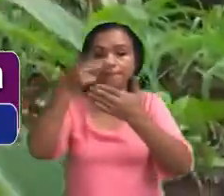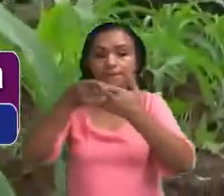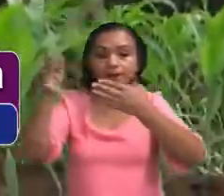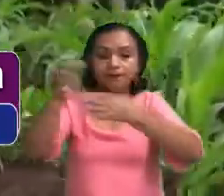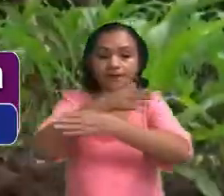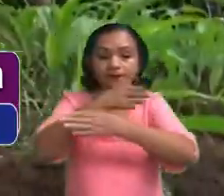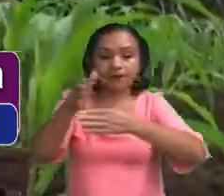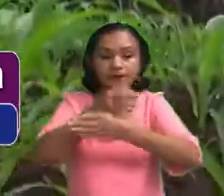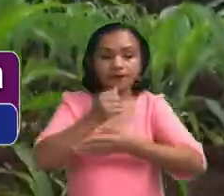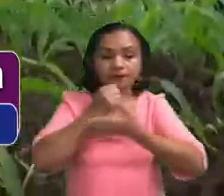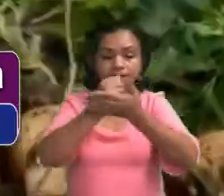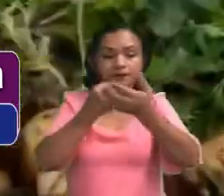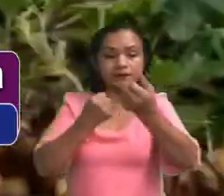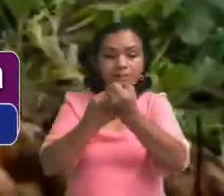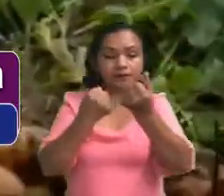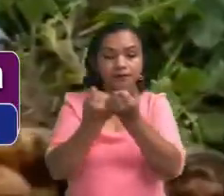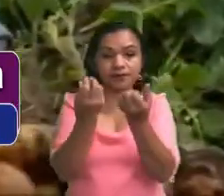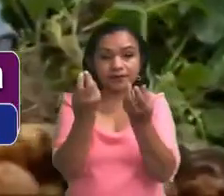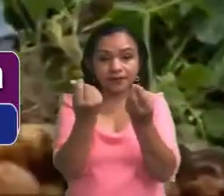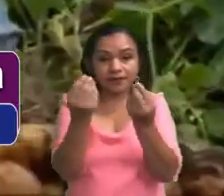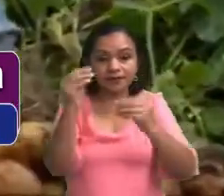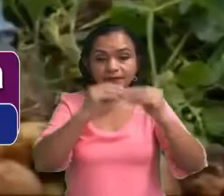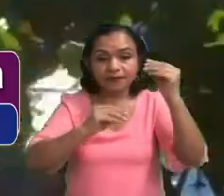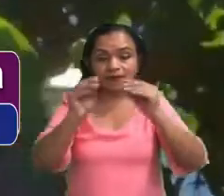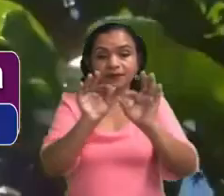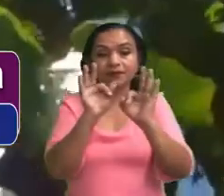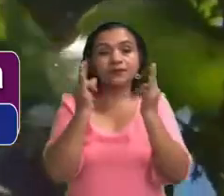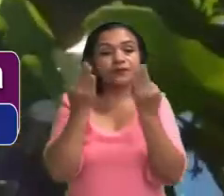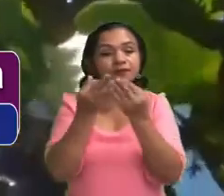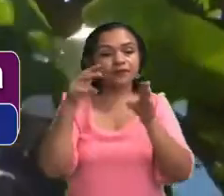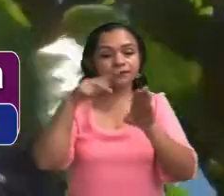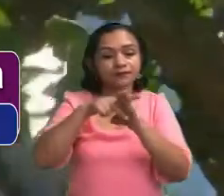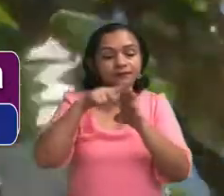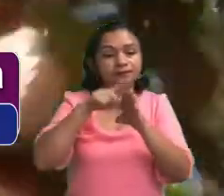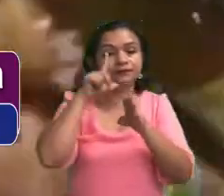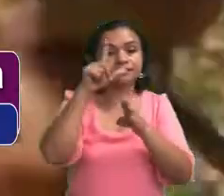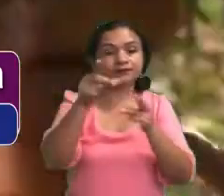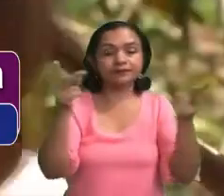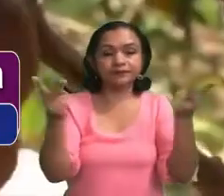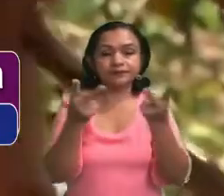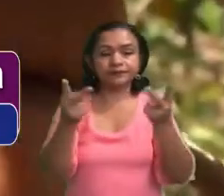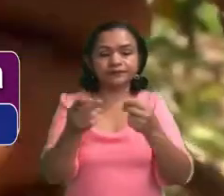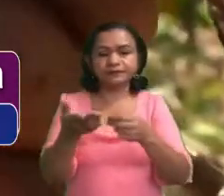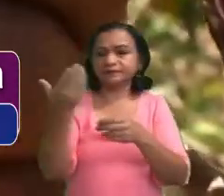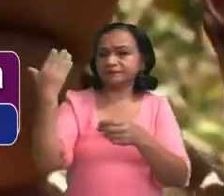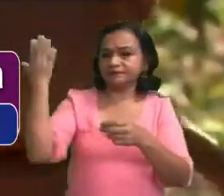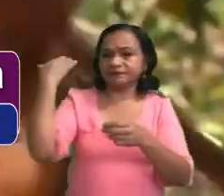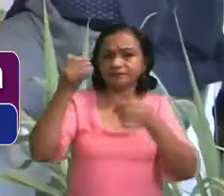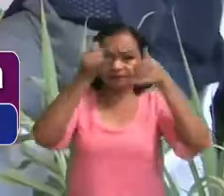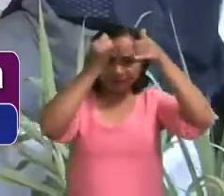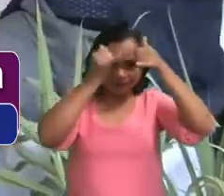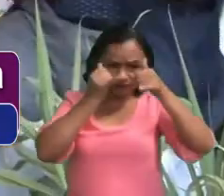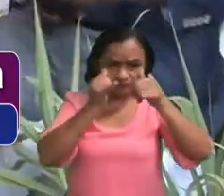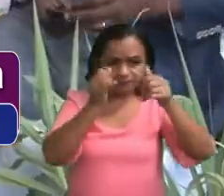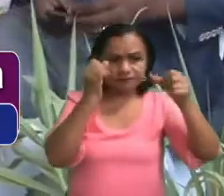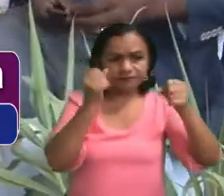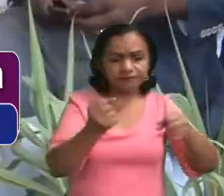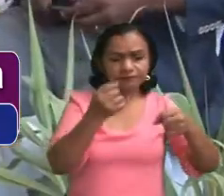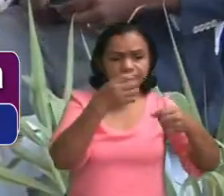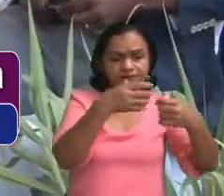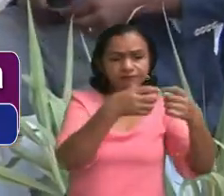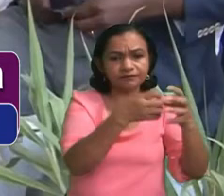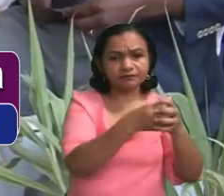fortalecer esa economía familiar campesina. En una ocasión un amigo ganadero me decía, en la Comisión